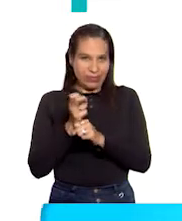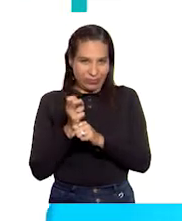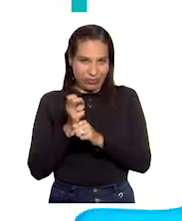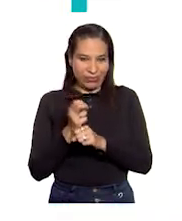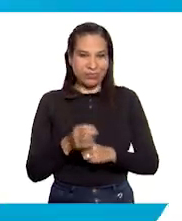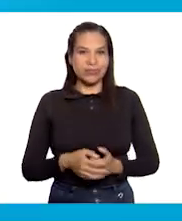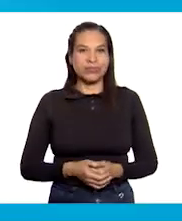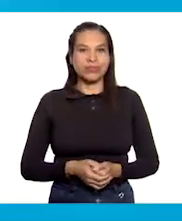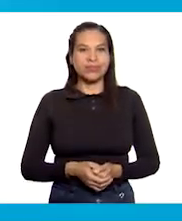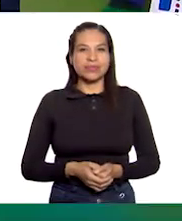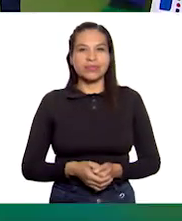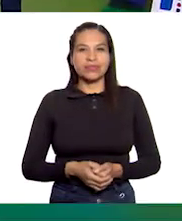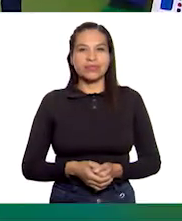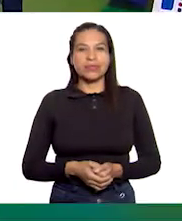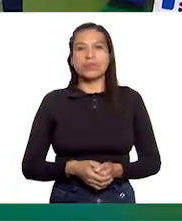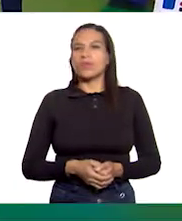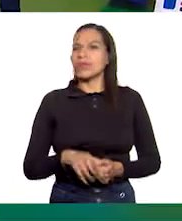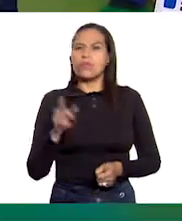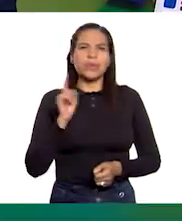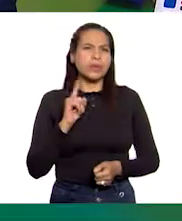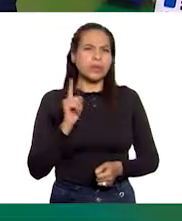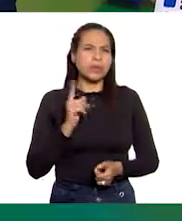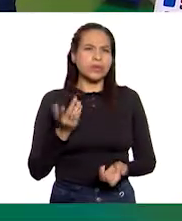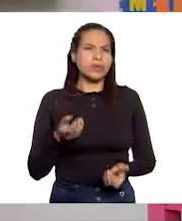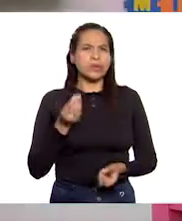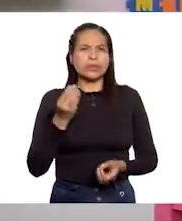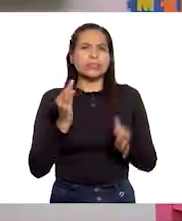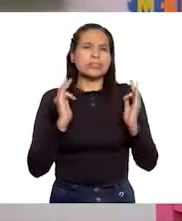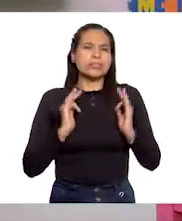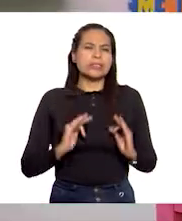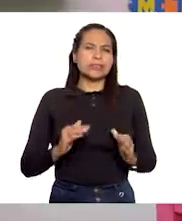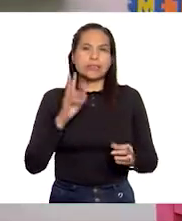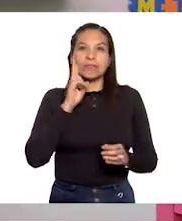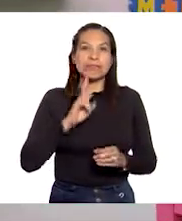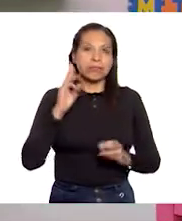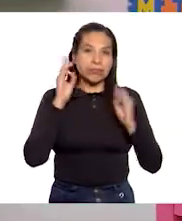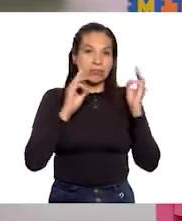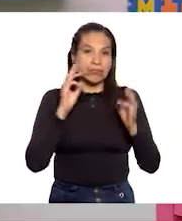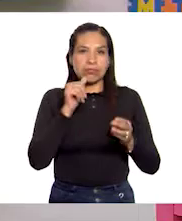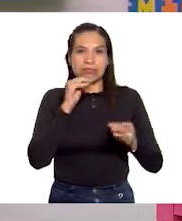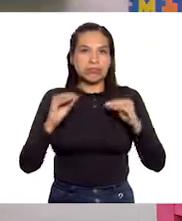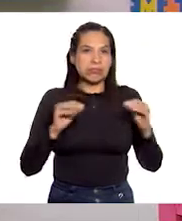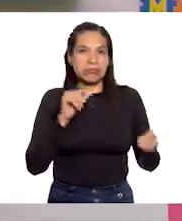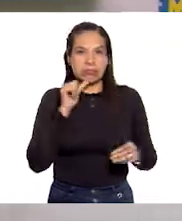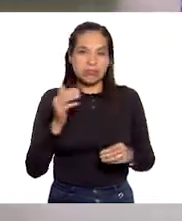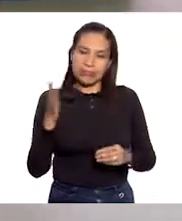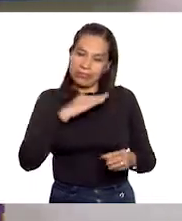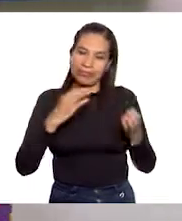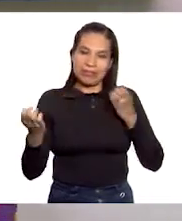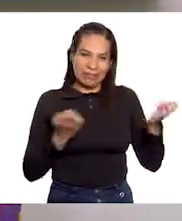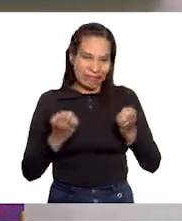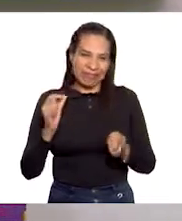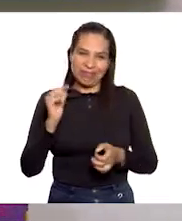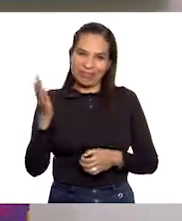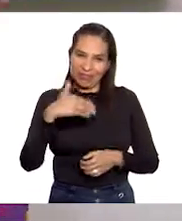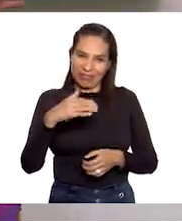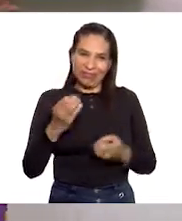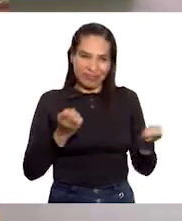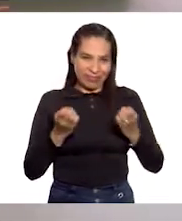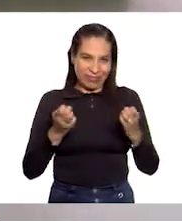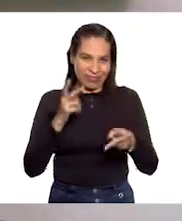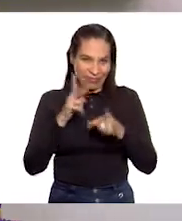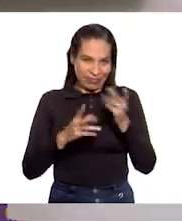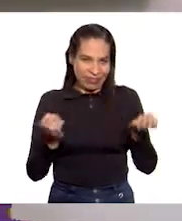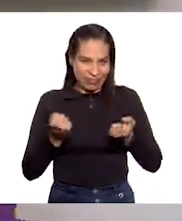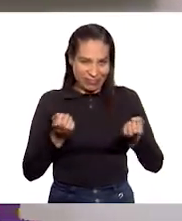grado. ¡Ay, no! ¿No? Hemos estado muy quietos, recorrimos un museo, pero no nos movimos. ¡Vamos a movernos! ¡Acompáñenos! Hacemos una